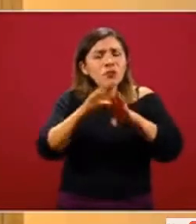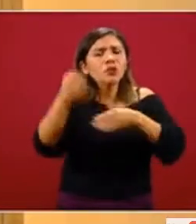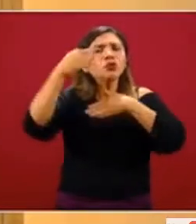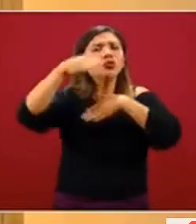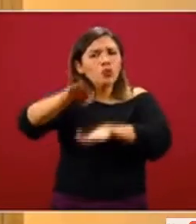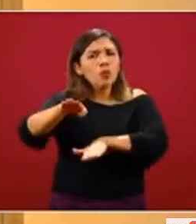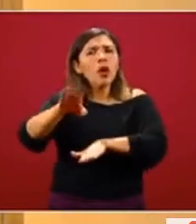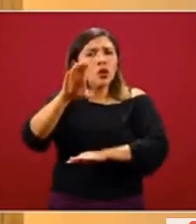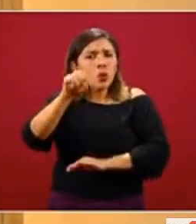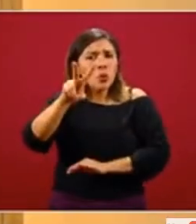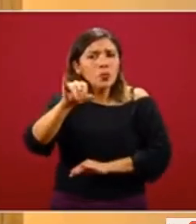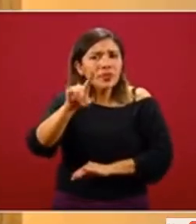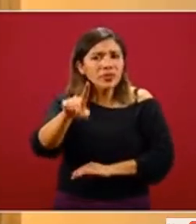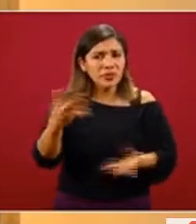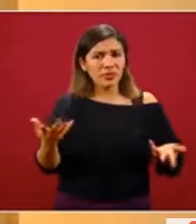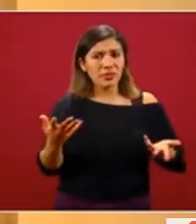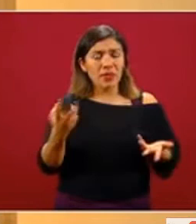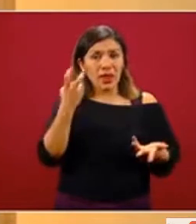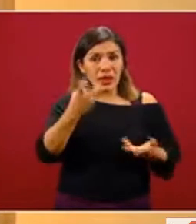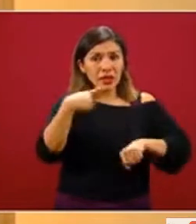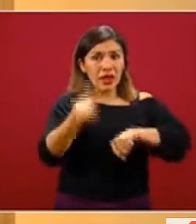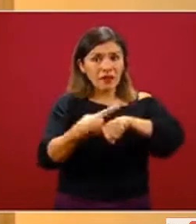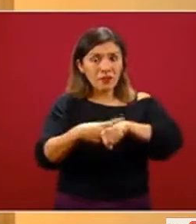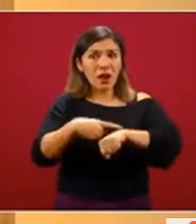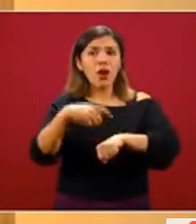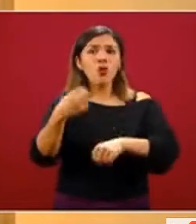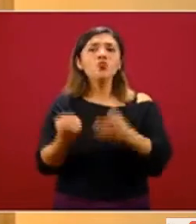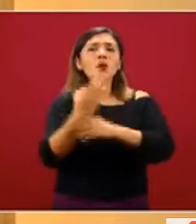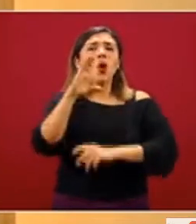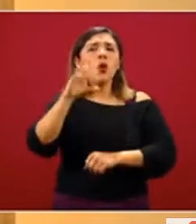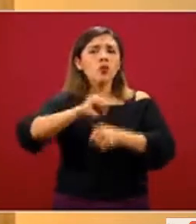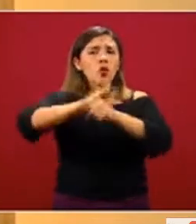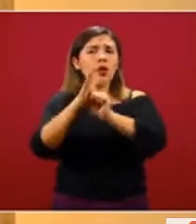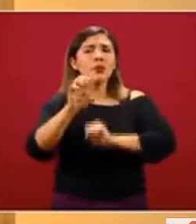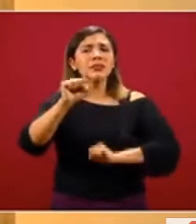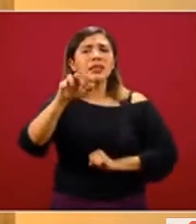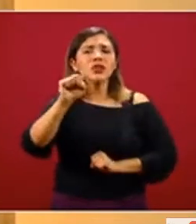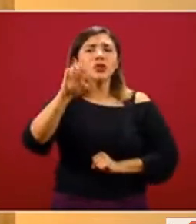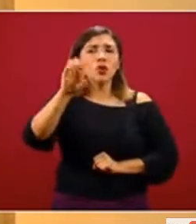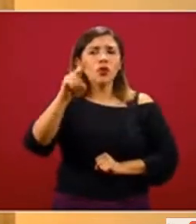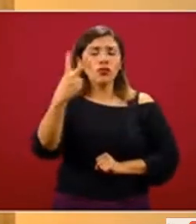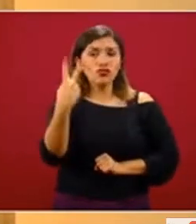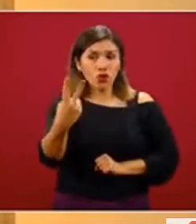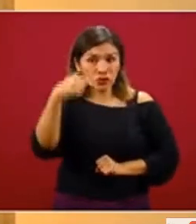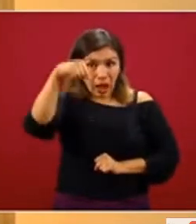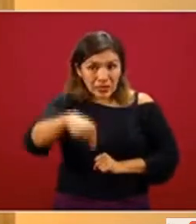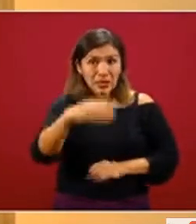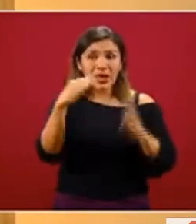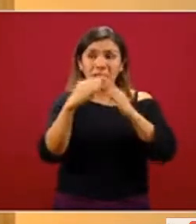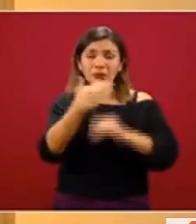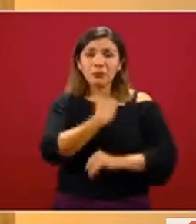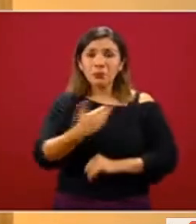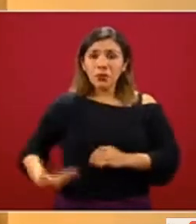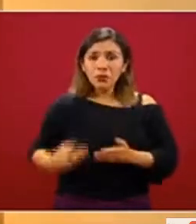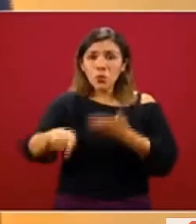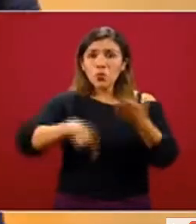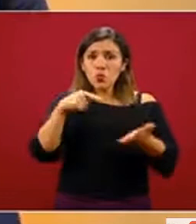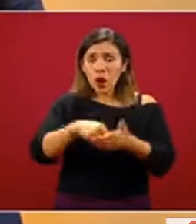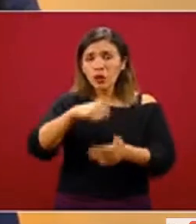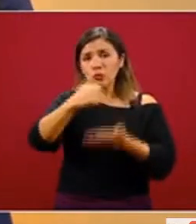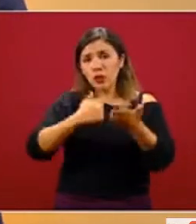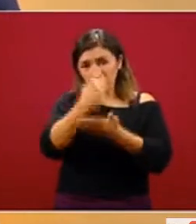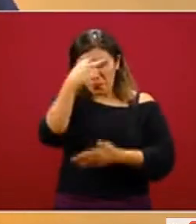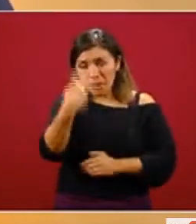sobre COVID, la pandemia causada por el nuevo coronavirus SARS-CoV-2, aquí en Palacio Nacional de México, en la